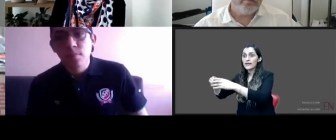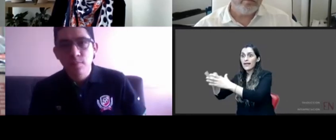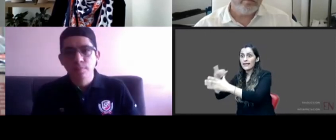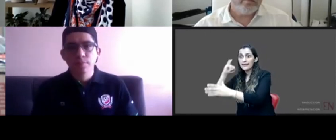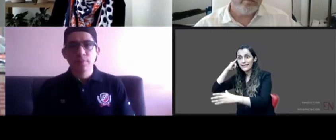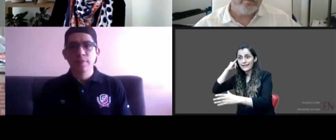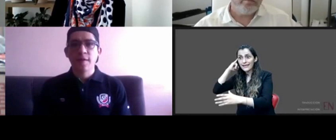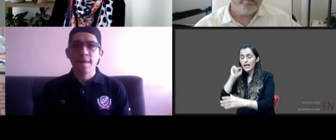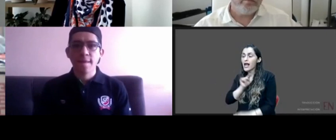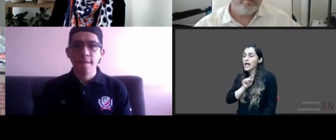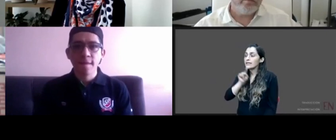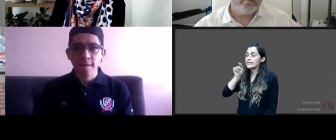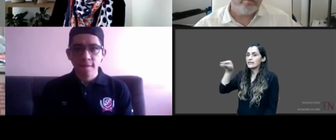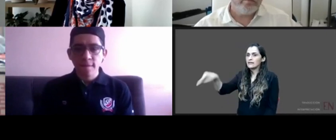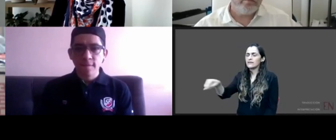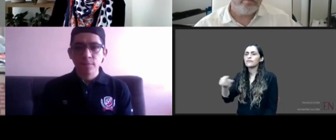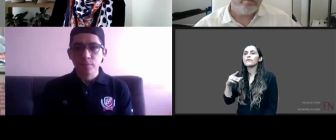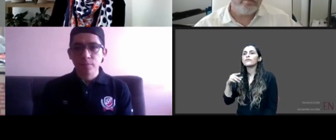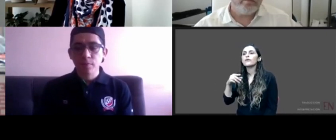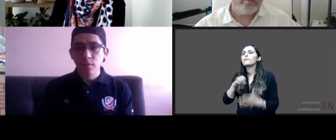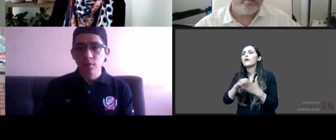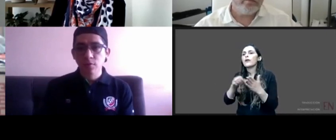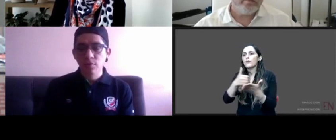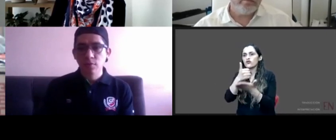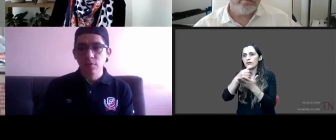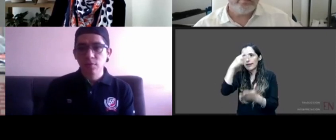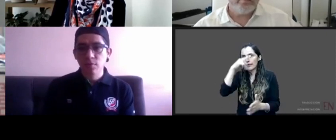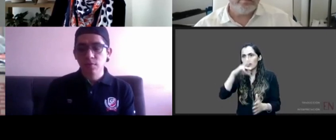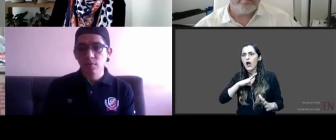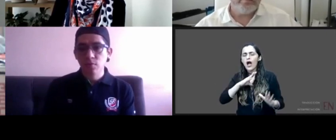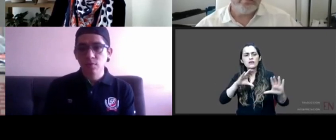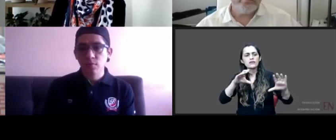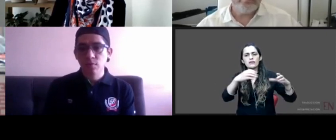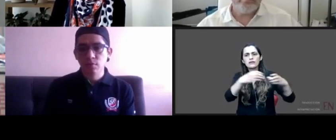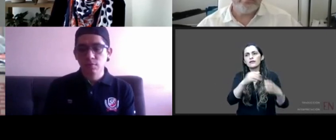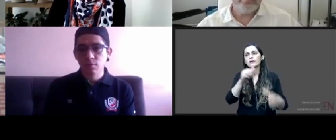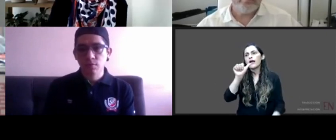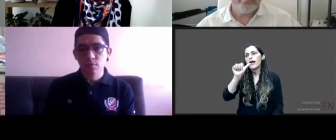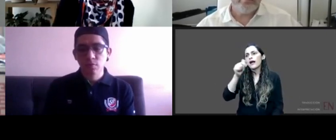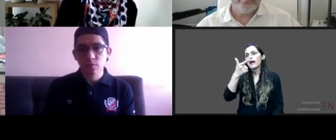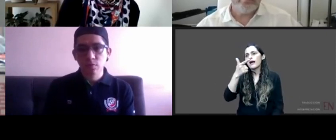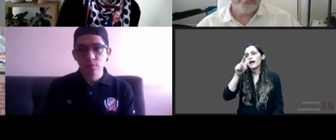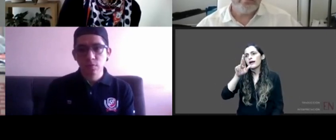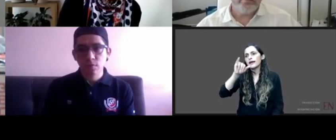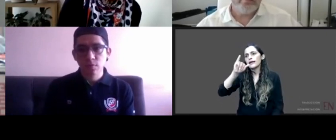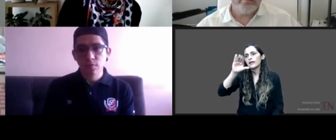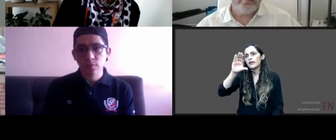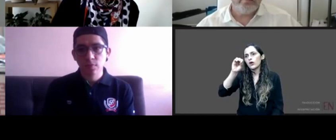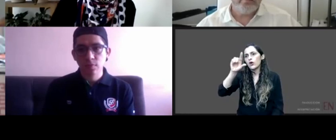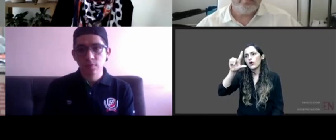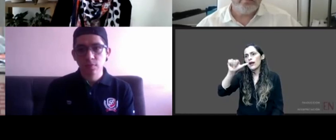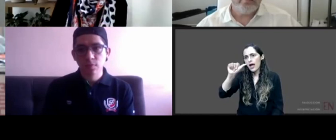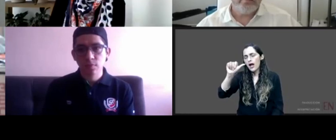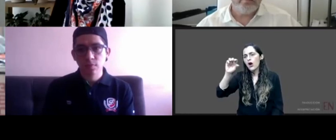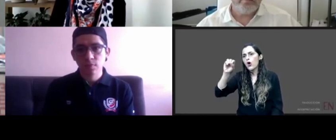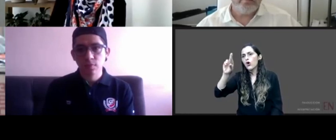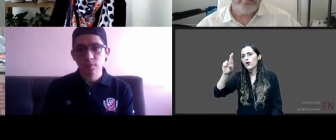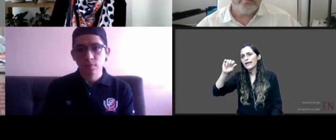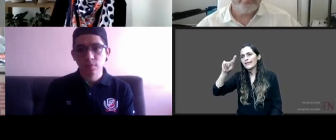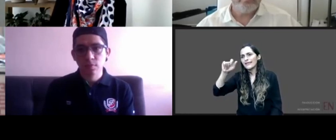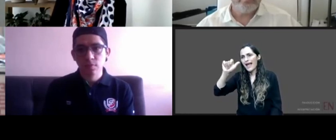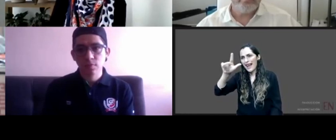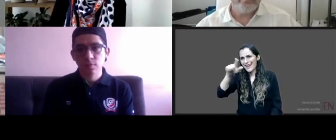que es uno que se encuentra por la Agrícola Oriental, son personas triquis, y entonces pues los niños cuando llegan ya